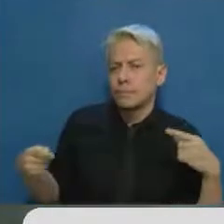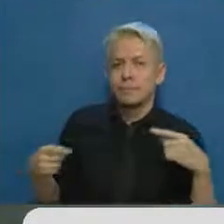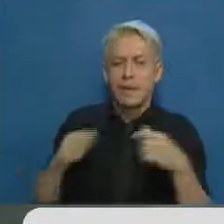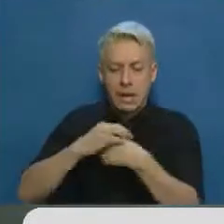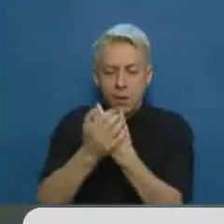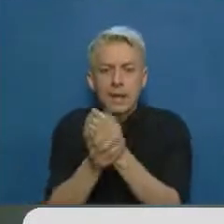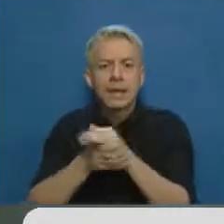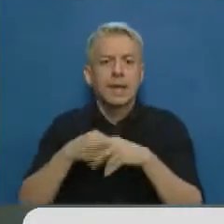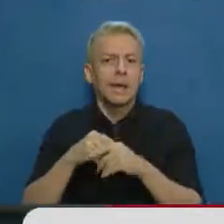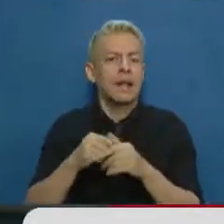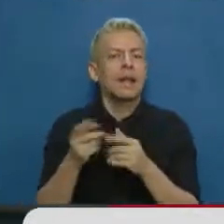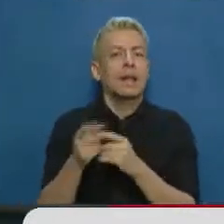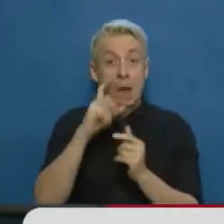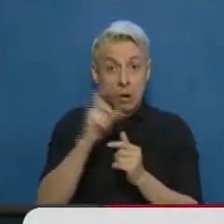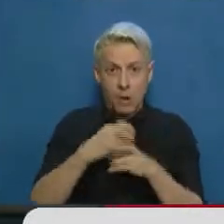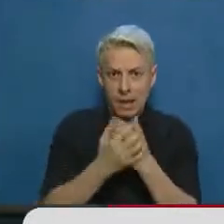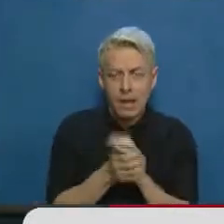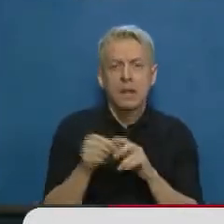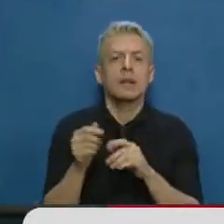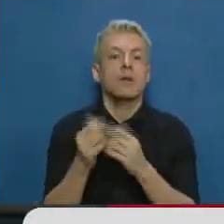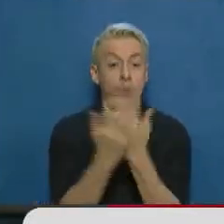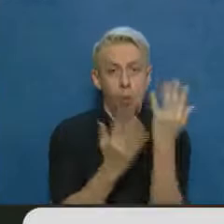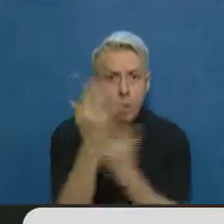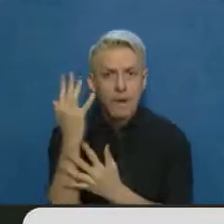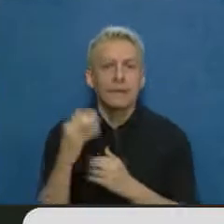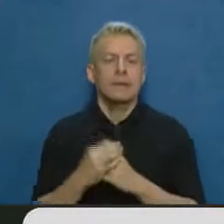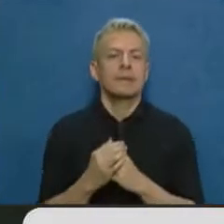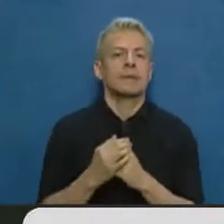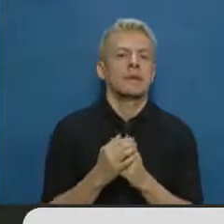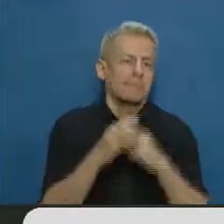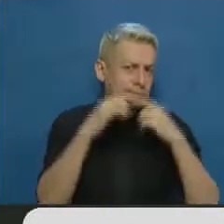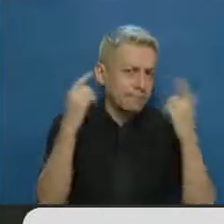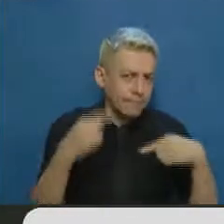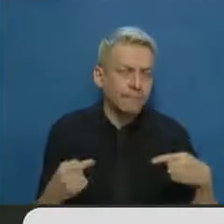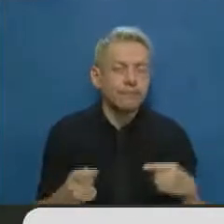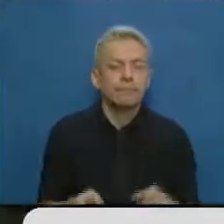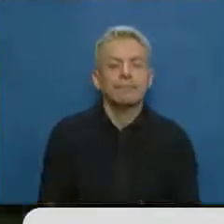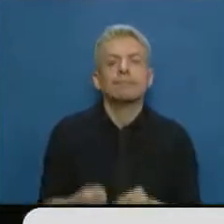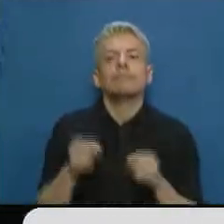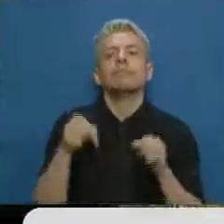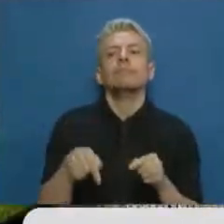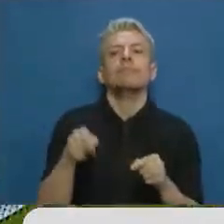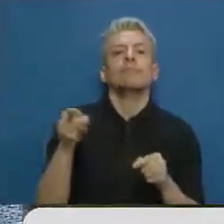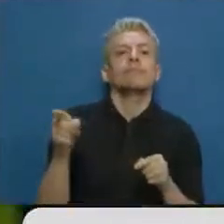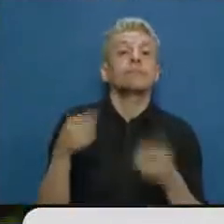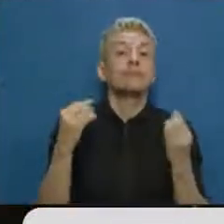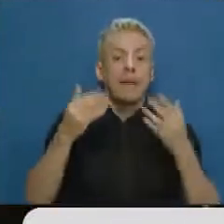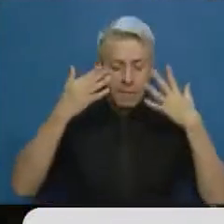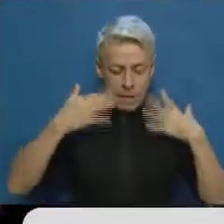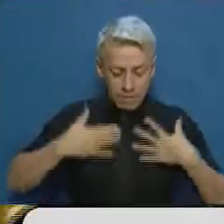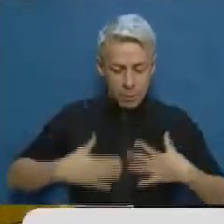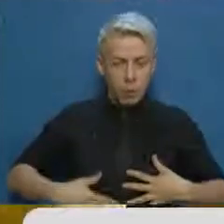en gel, tienen, bueno, guantes, trabajamos permanente con guantes, pero sí hemos puesto ahora que es el mameluco